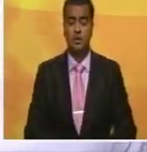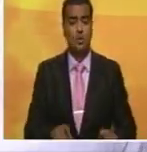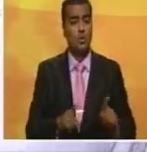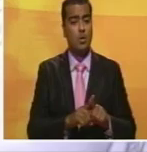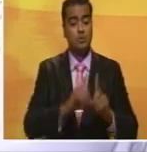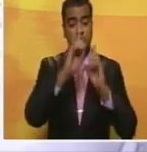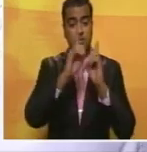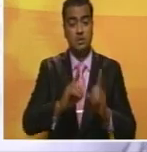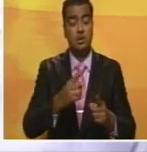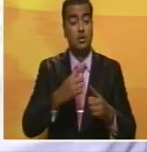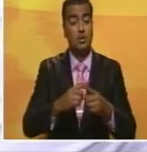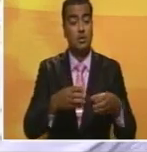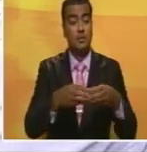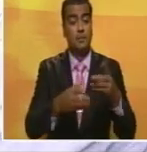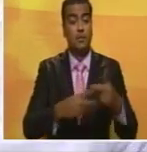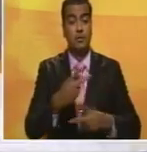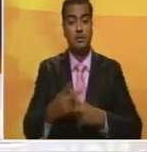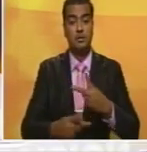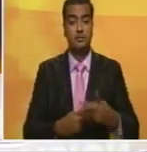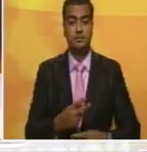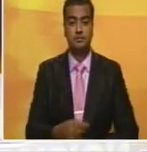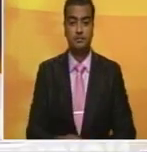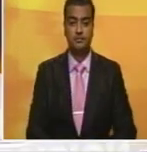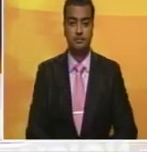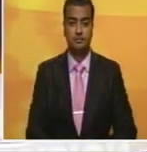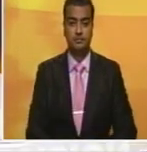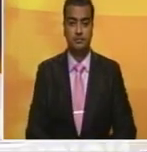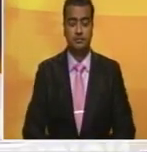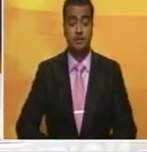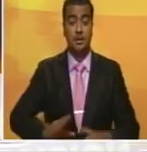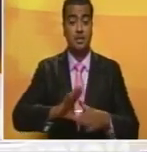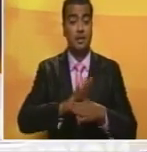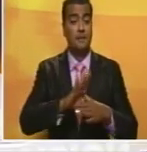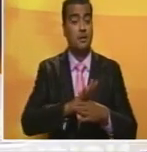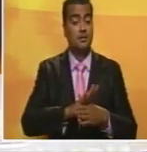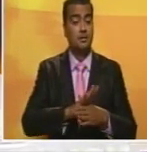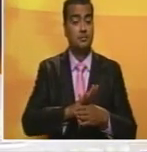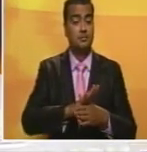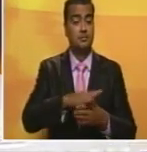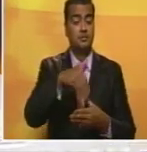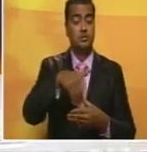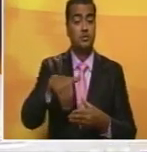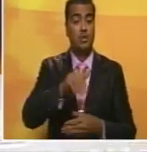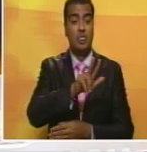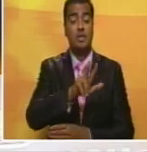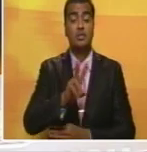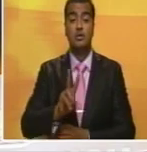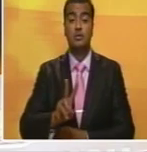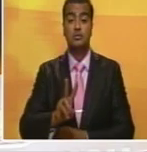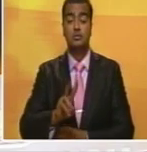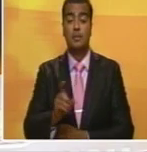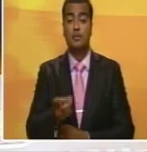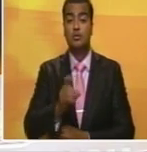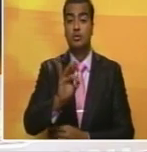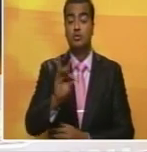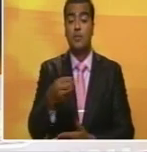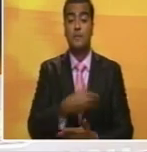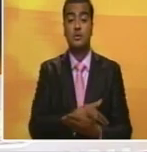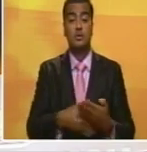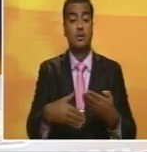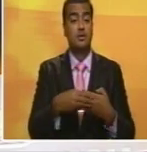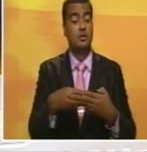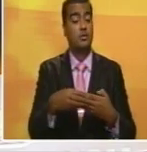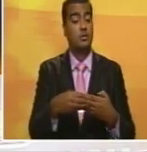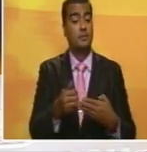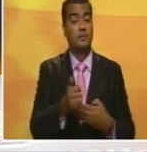lo decidieron otras toldas políticas. Y este martes se liquidarán los 32,8 millones de dólares adjudicados